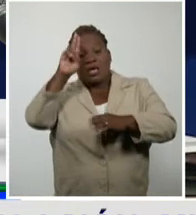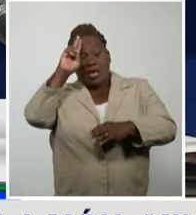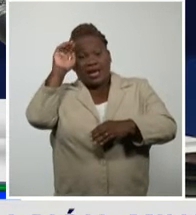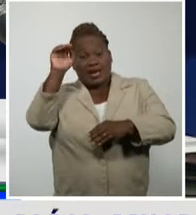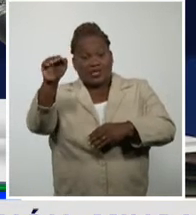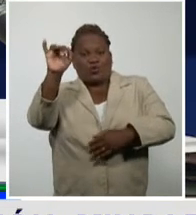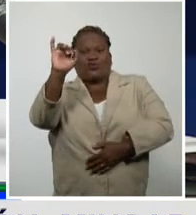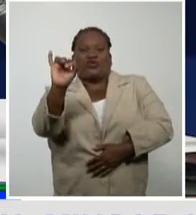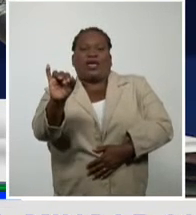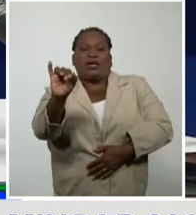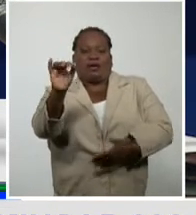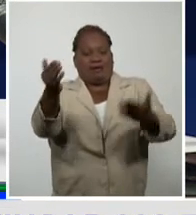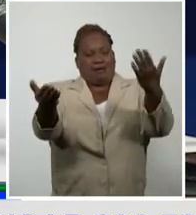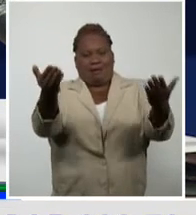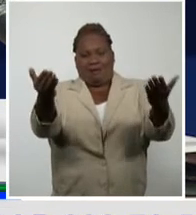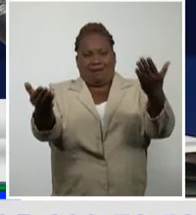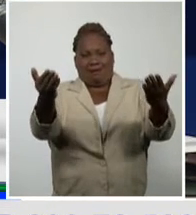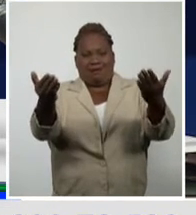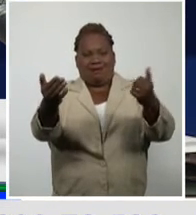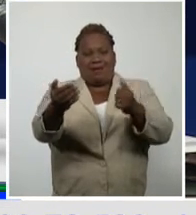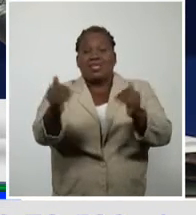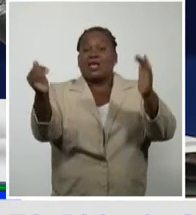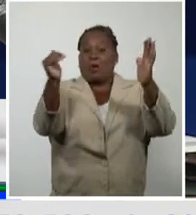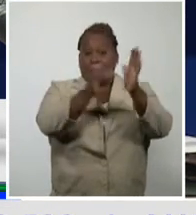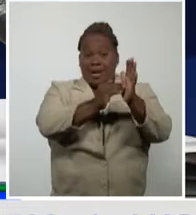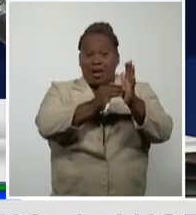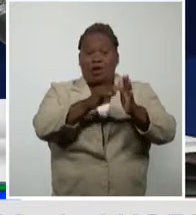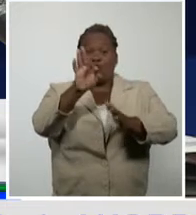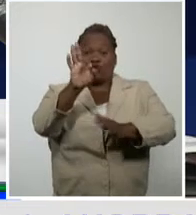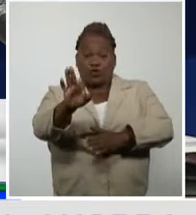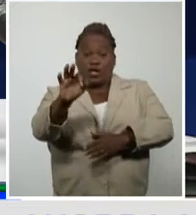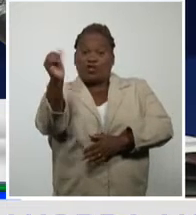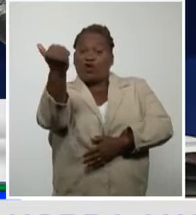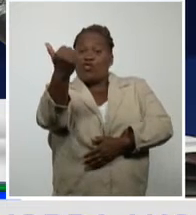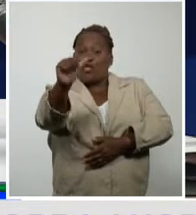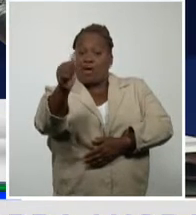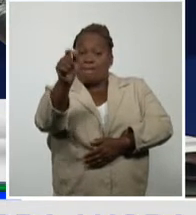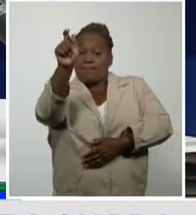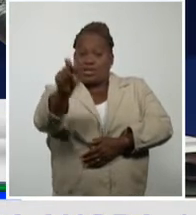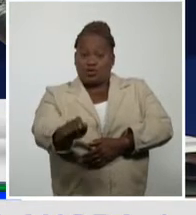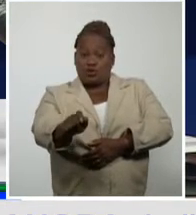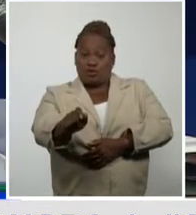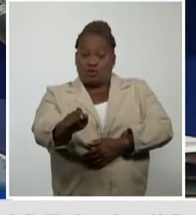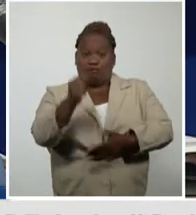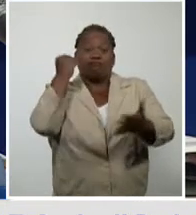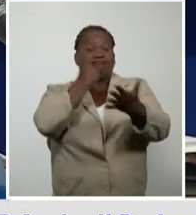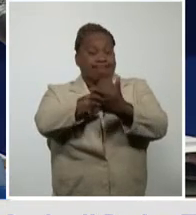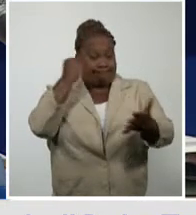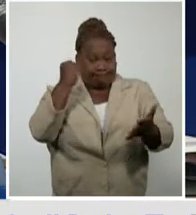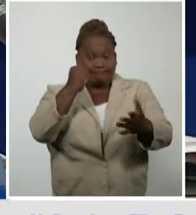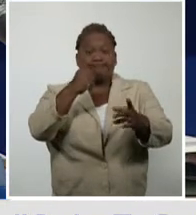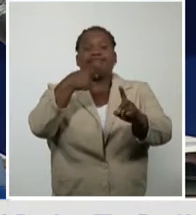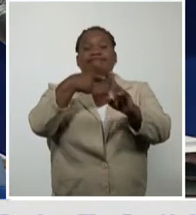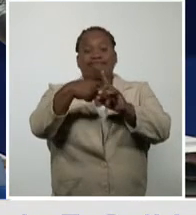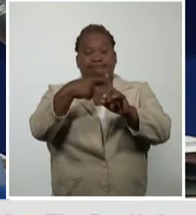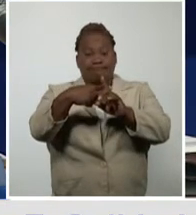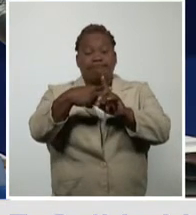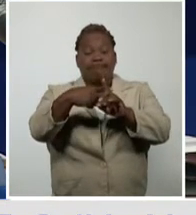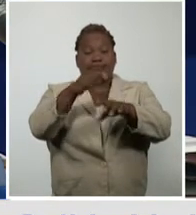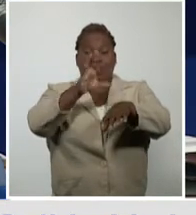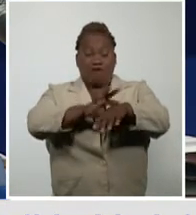y ya de los 1.810 personas que han sido confirmadas con la enfermedad en nuestro